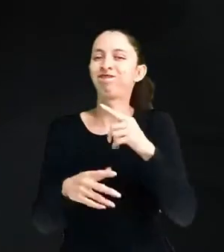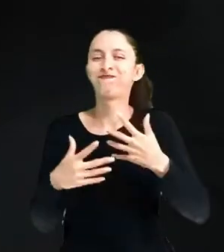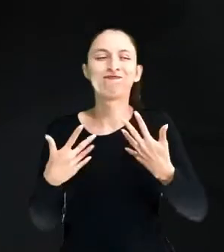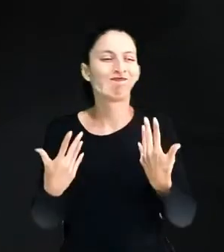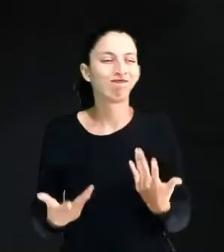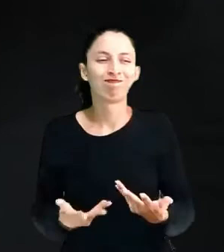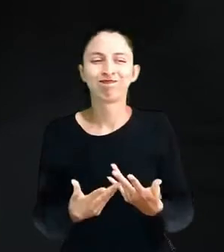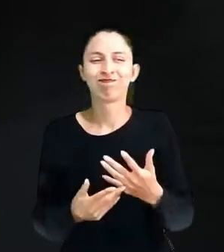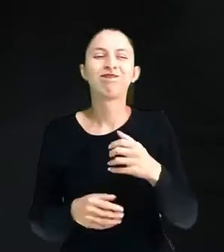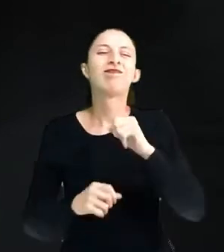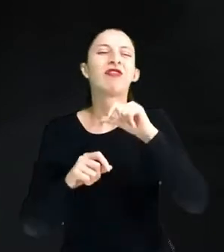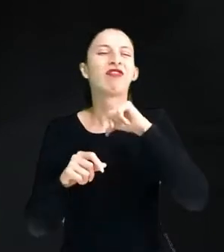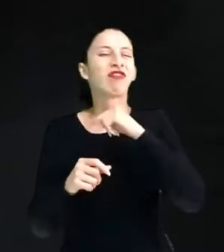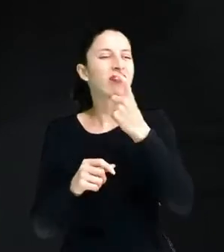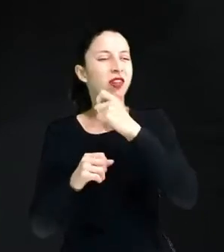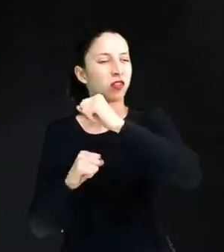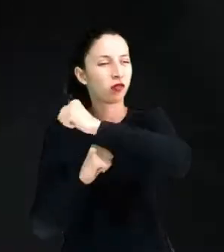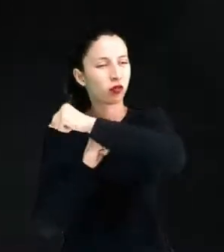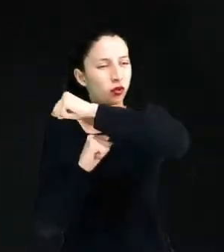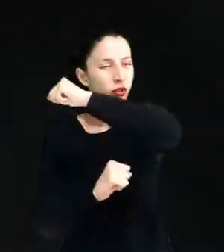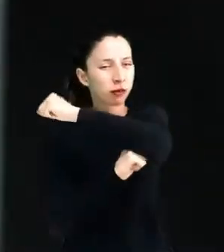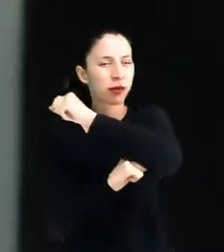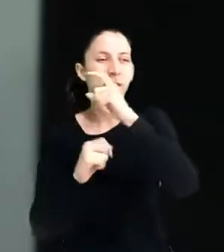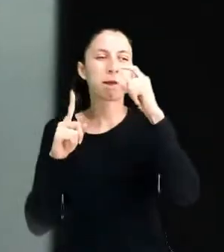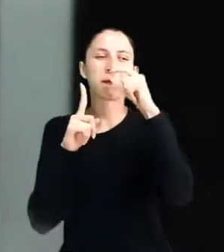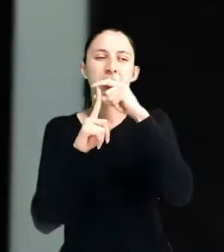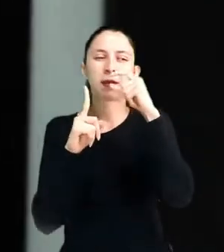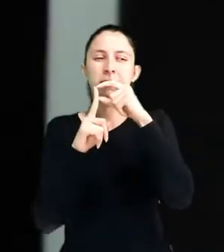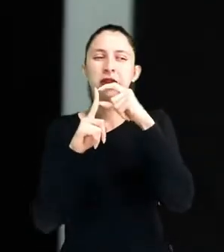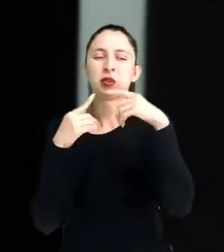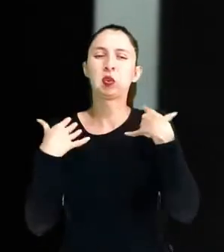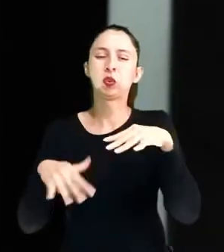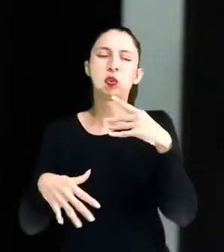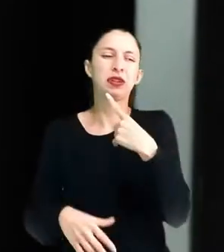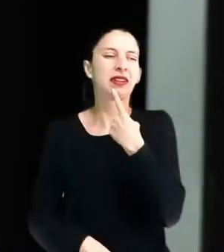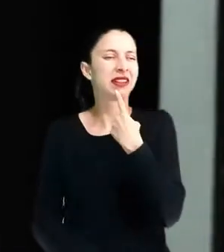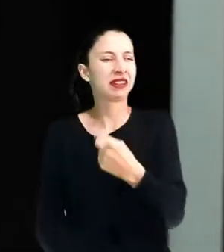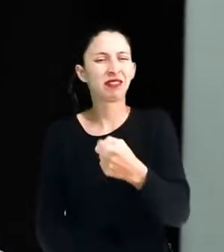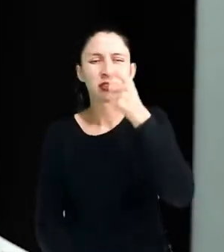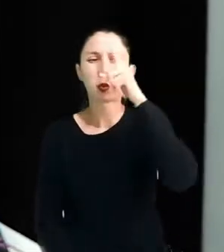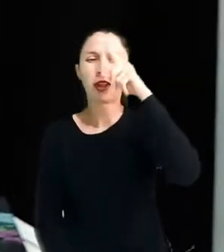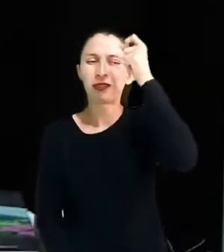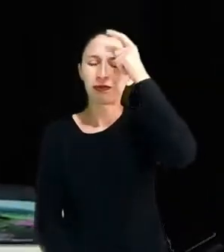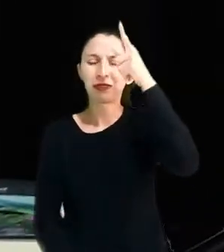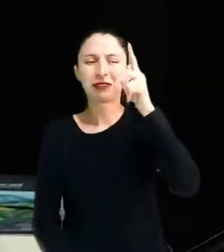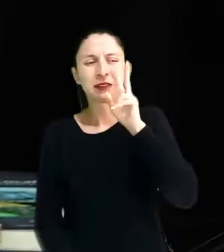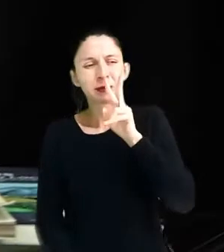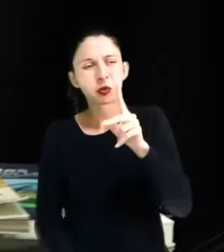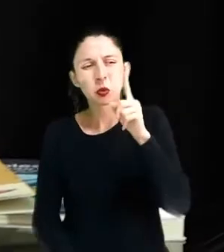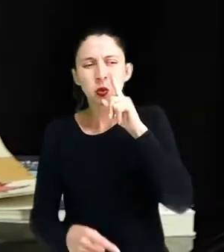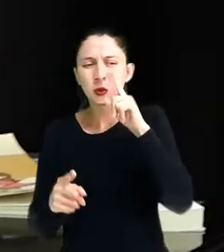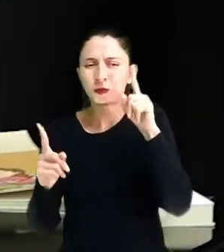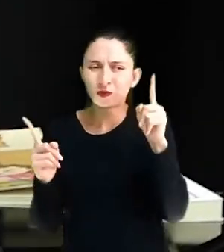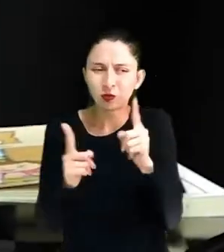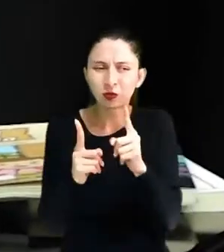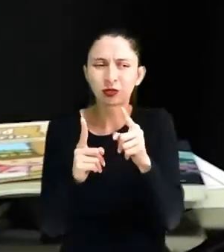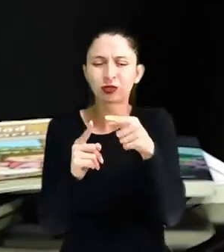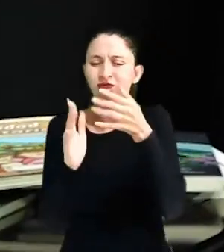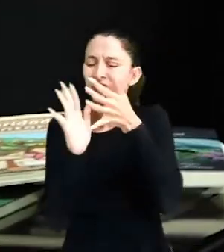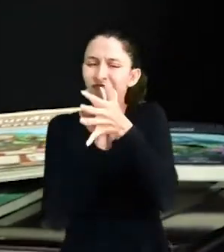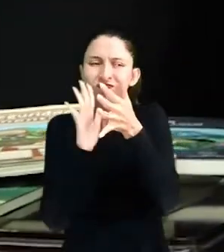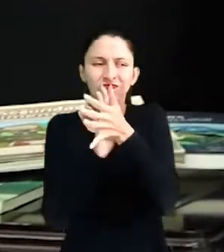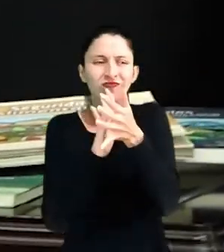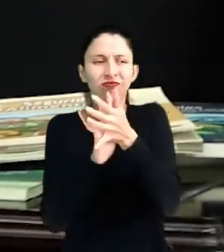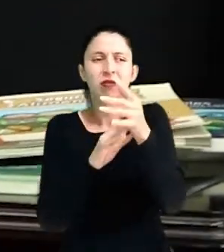que unos fundamentos que se deben analizar muy bien, comprender muy bien, para sintetizar muy bien y compartirlos muy